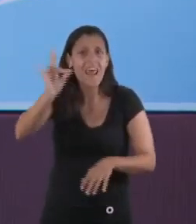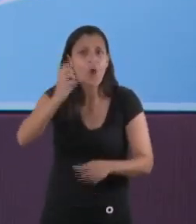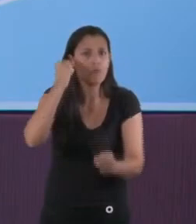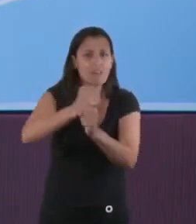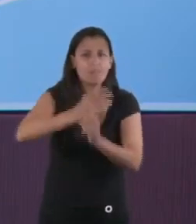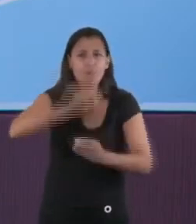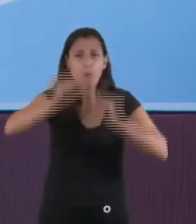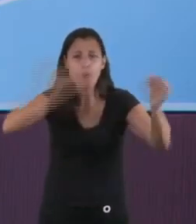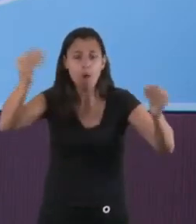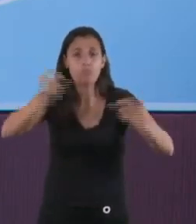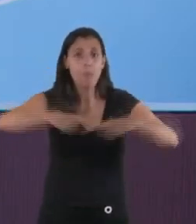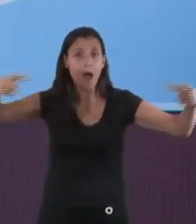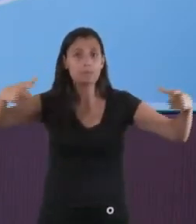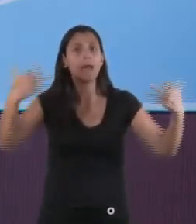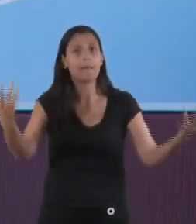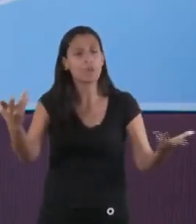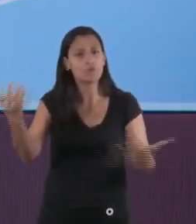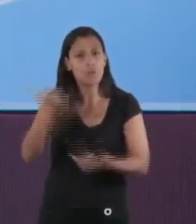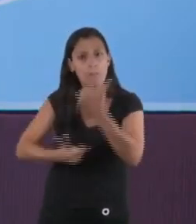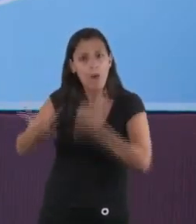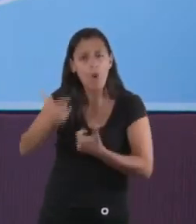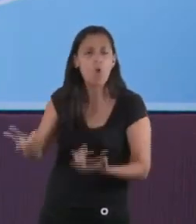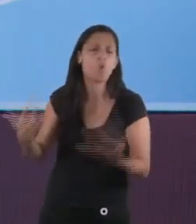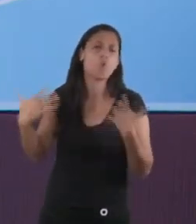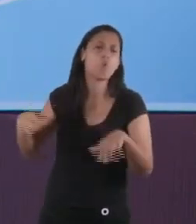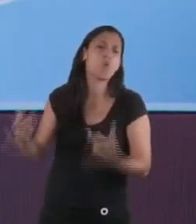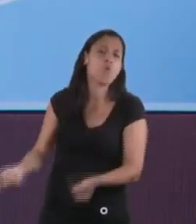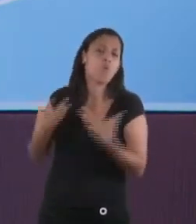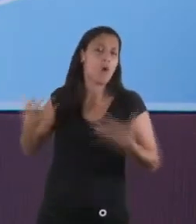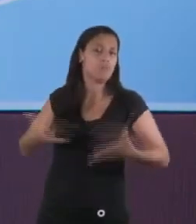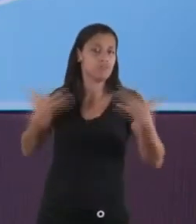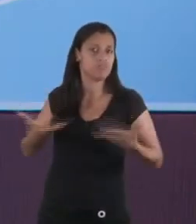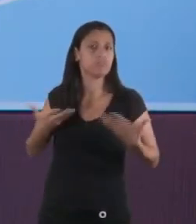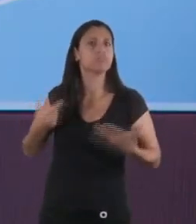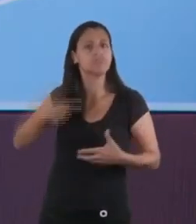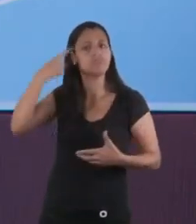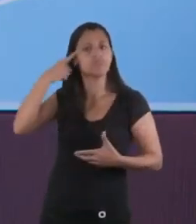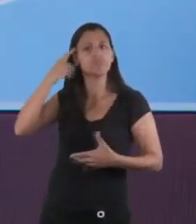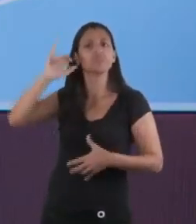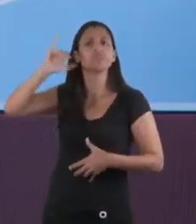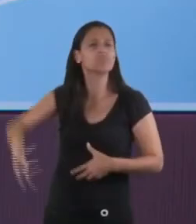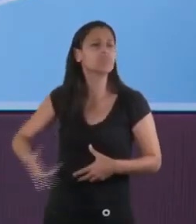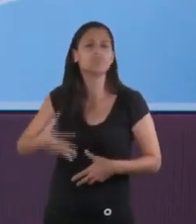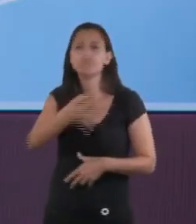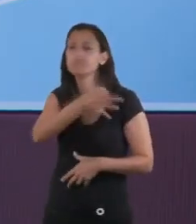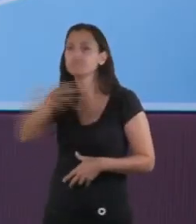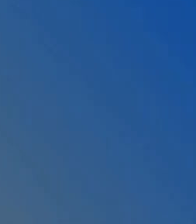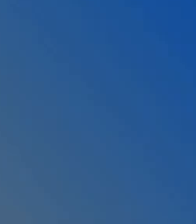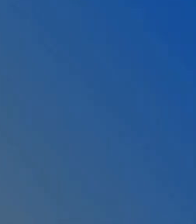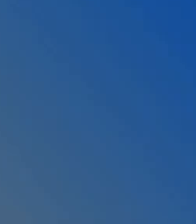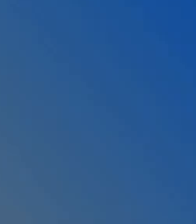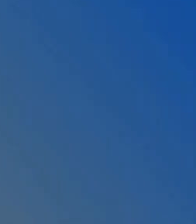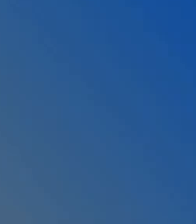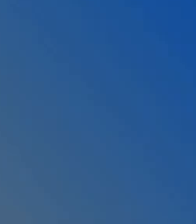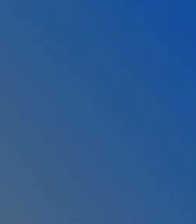Estado, lo va a seguir teniendo, al anunciar el refuerzo alimentario en distritos del conurbano bonaerense.